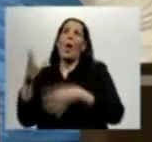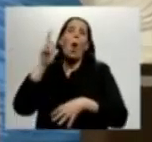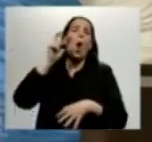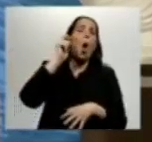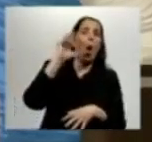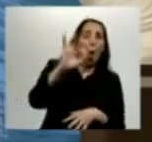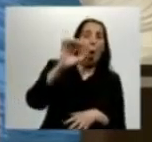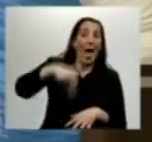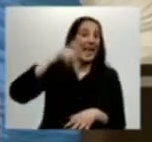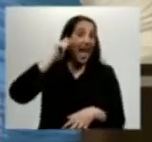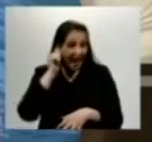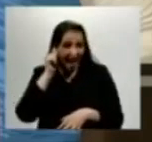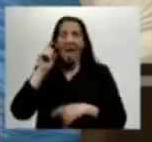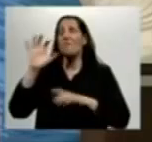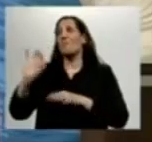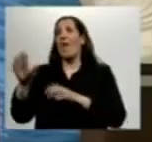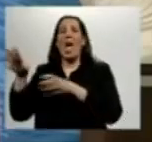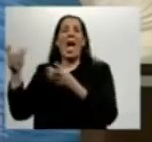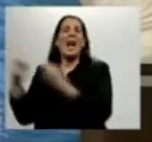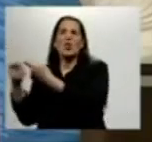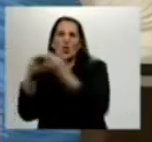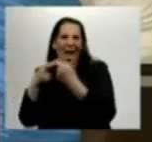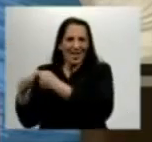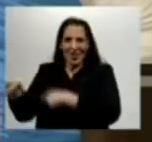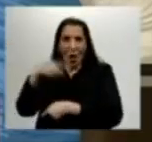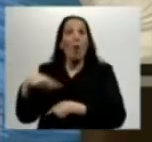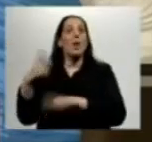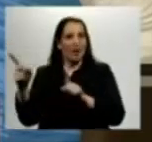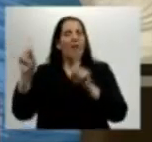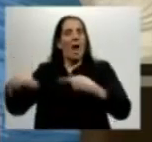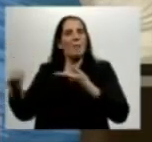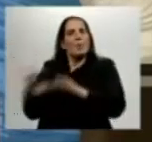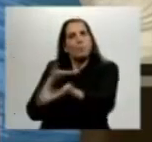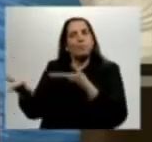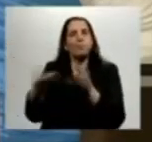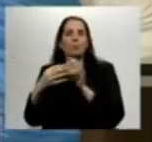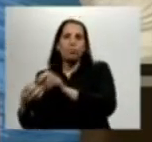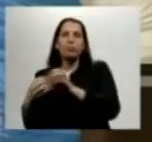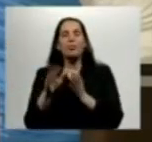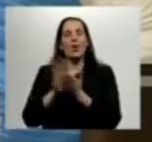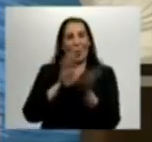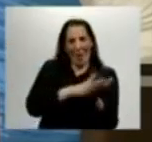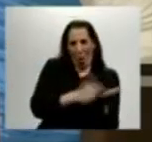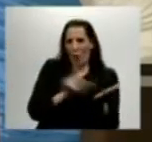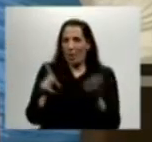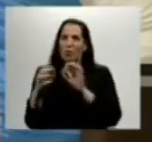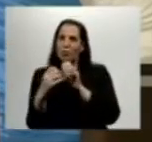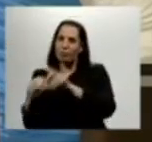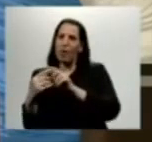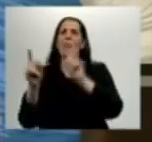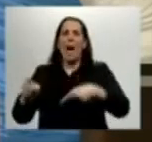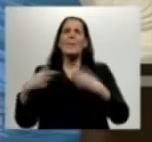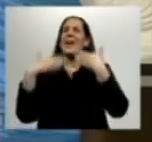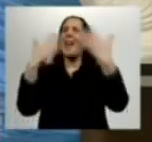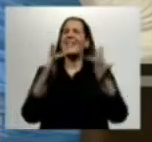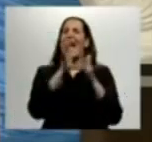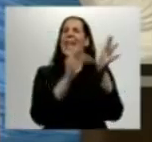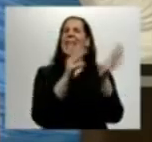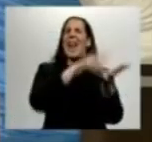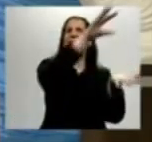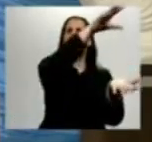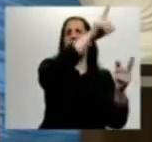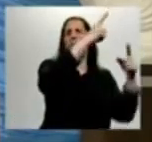gubernamentales, organizaciones privadas participaron en la discusión. Quiero también agradecer a todas las iglesias, a todos los